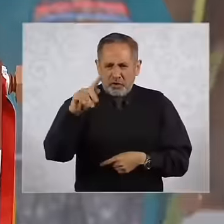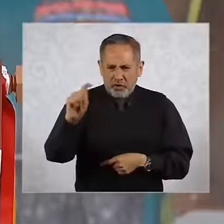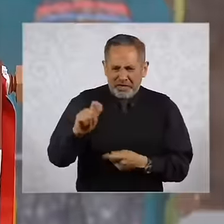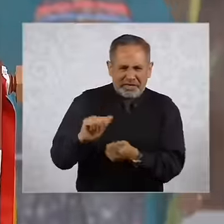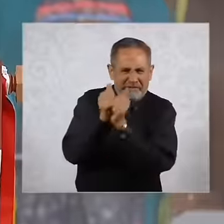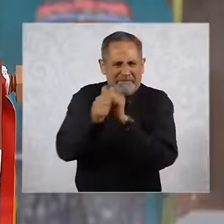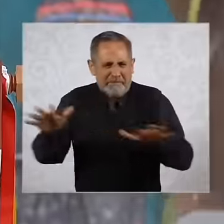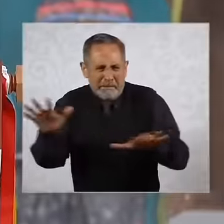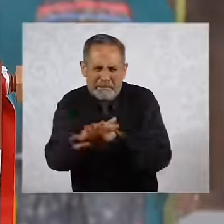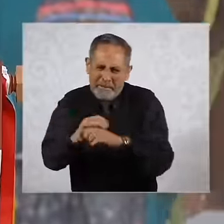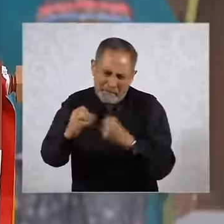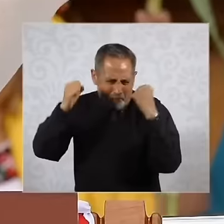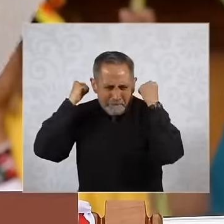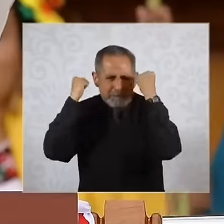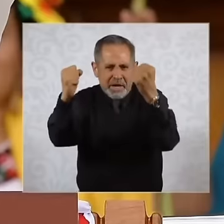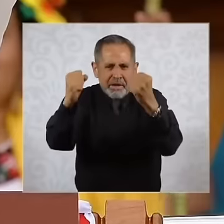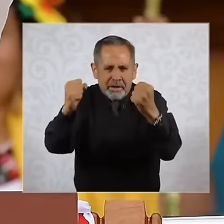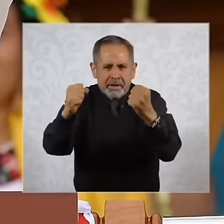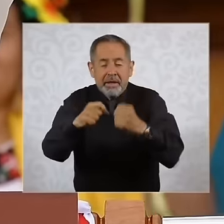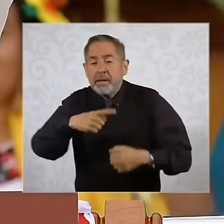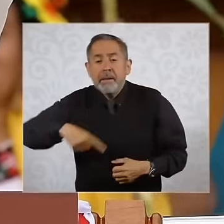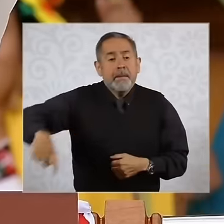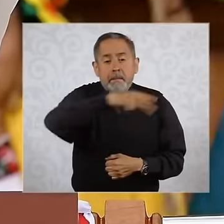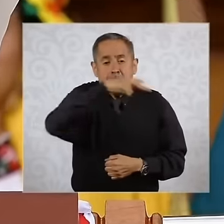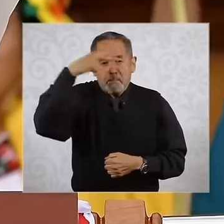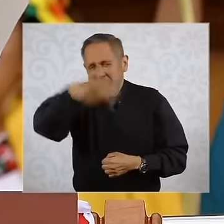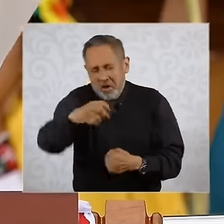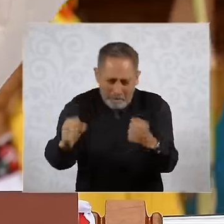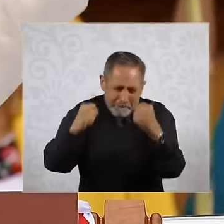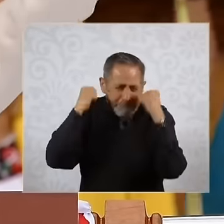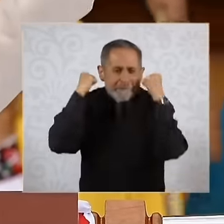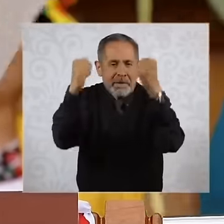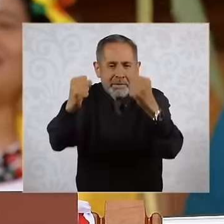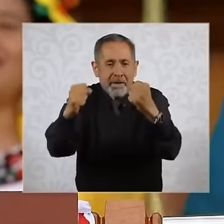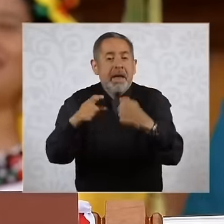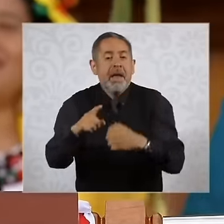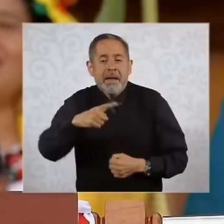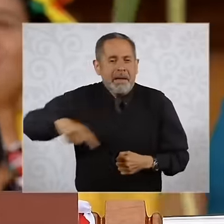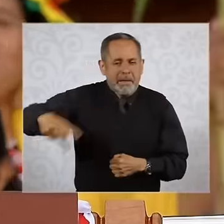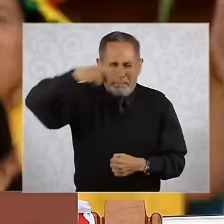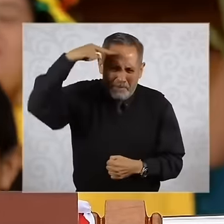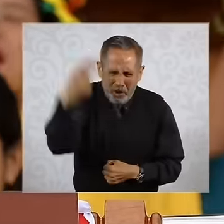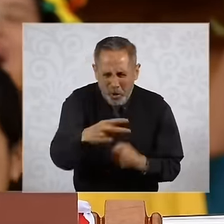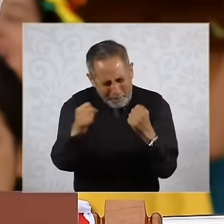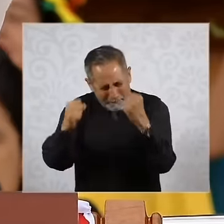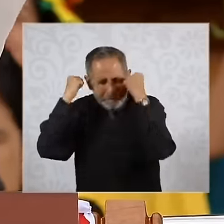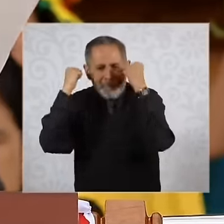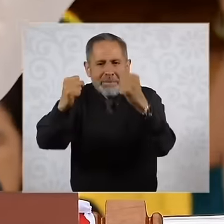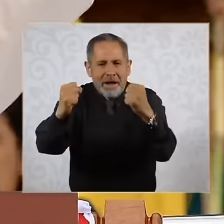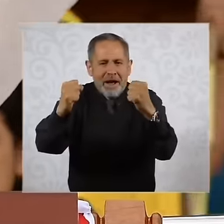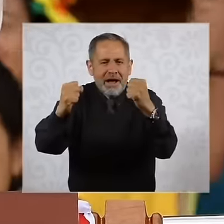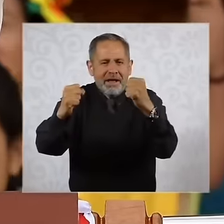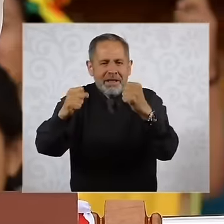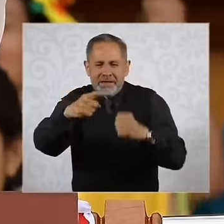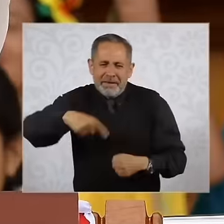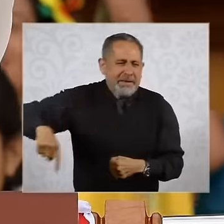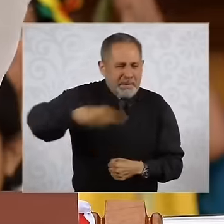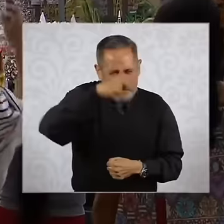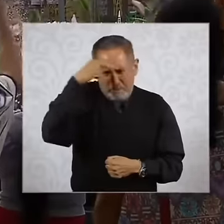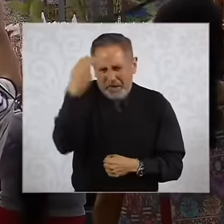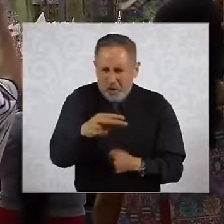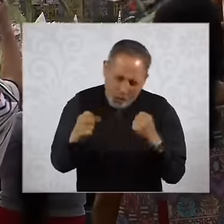Transformación! ¡Que viva México! ¡Que viva México! ¡Viva! ¡Que viva